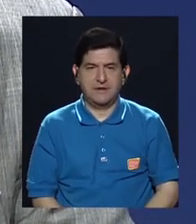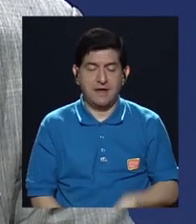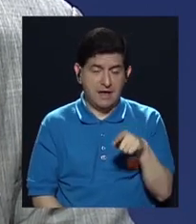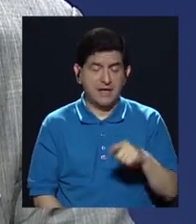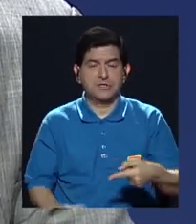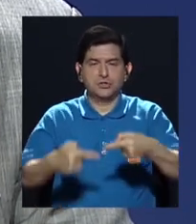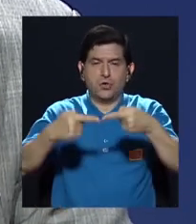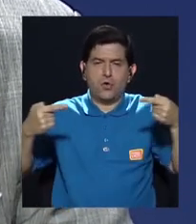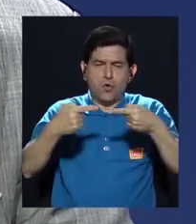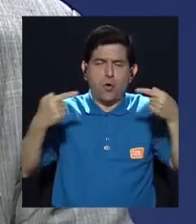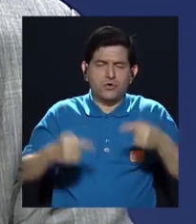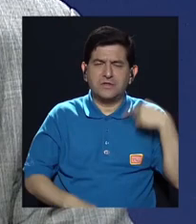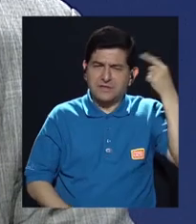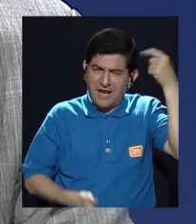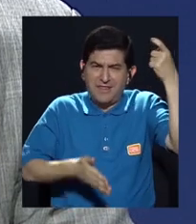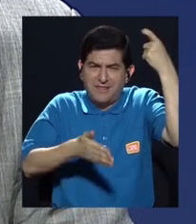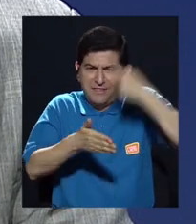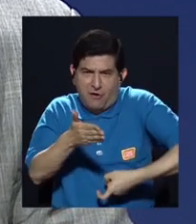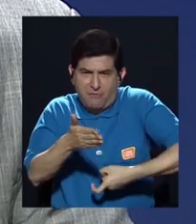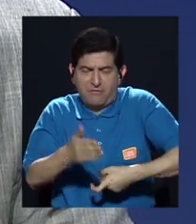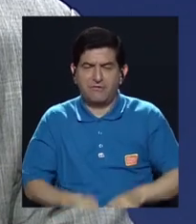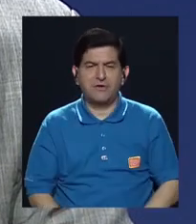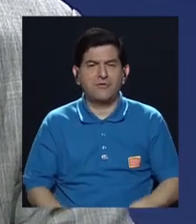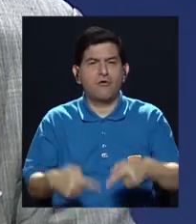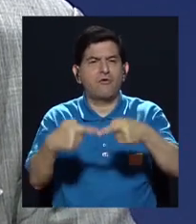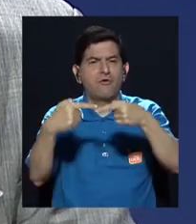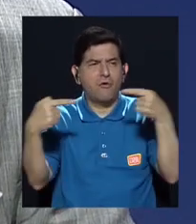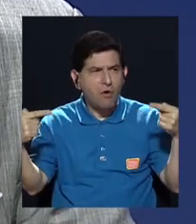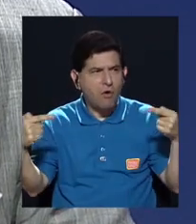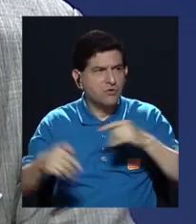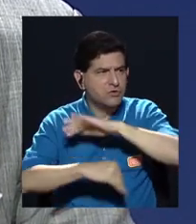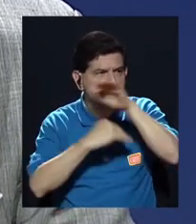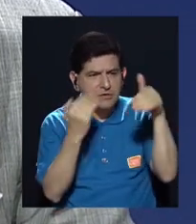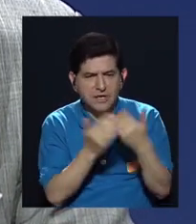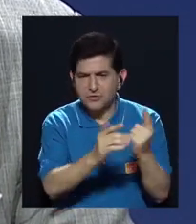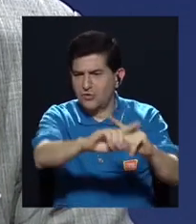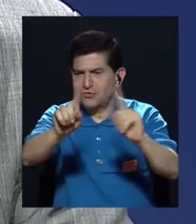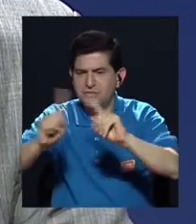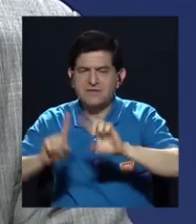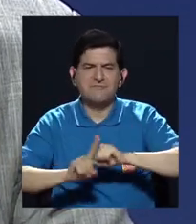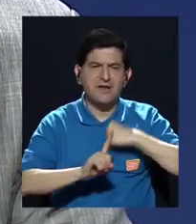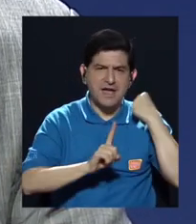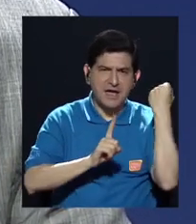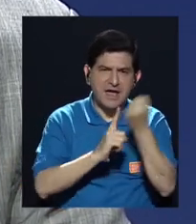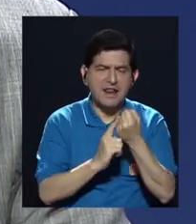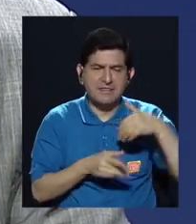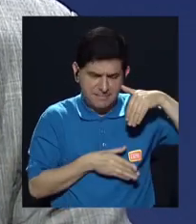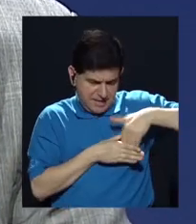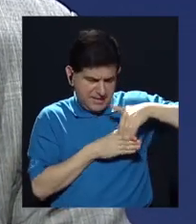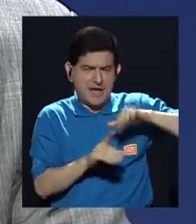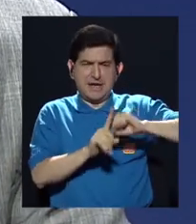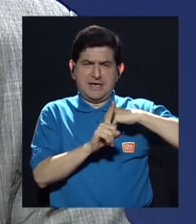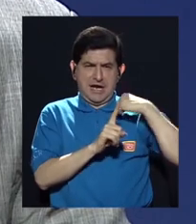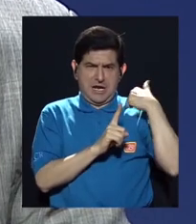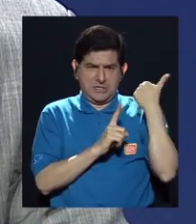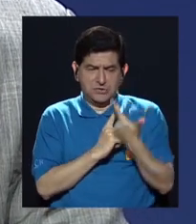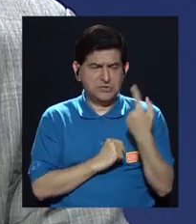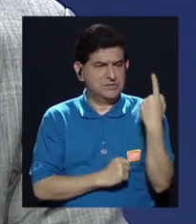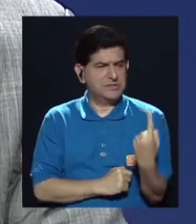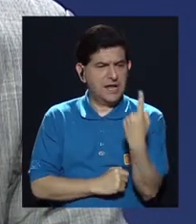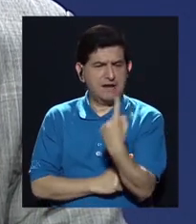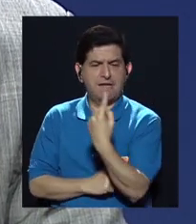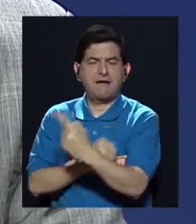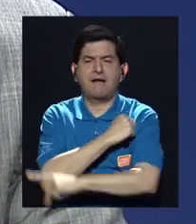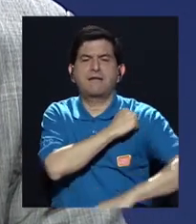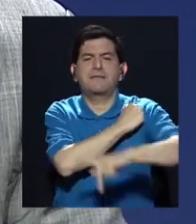lucha en contra de dictaduras, en contra de toda una serie de situaciones internas, sociales que había en